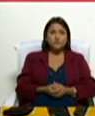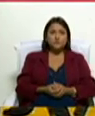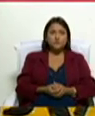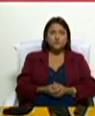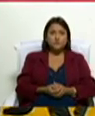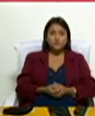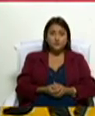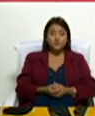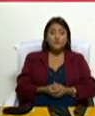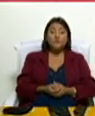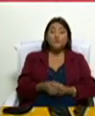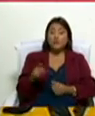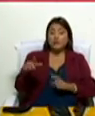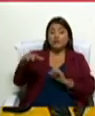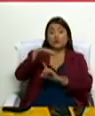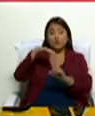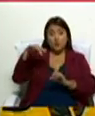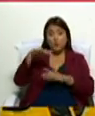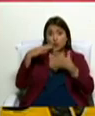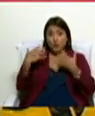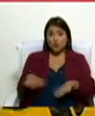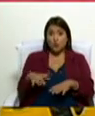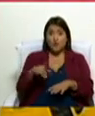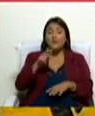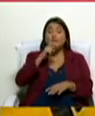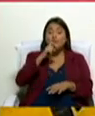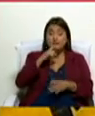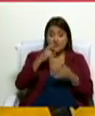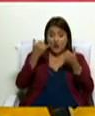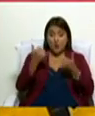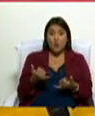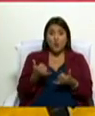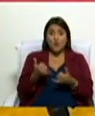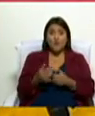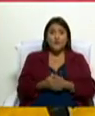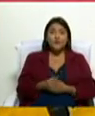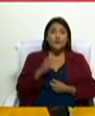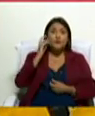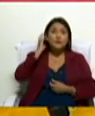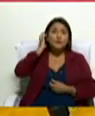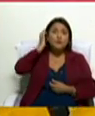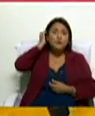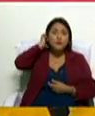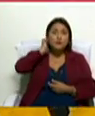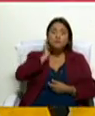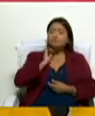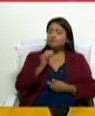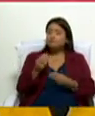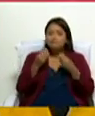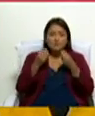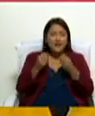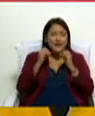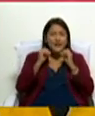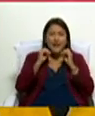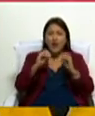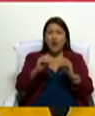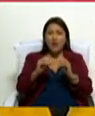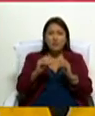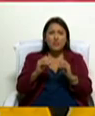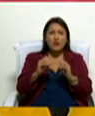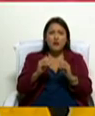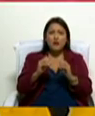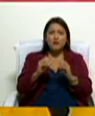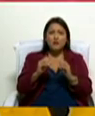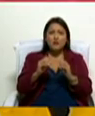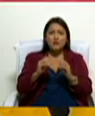tan apremiante como estas no se ha quebrantado en ningún momento